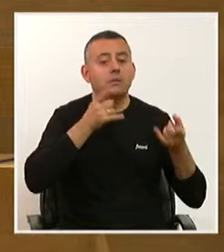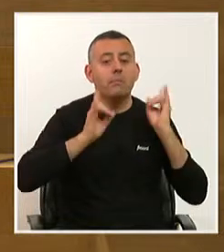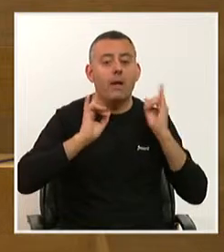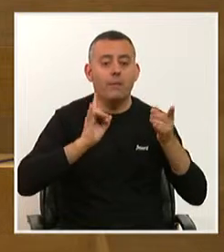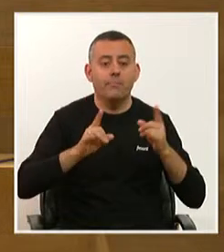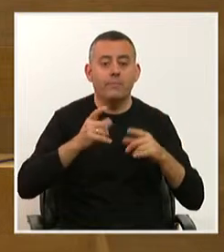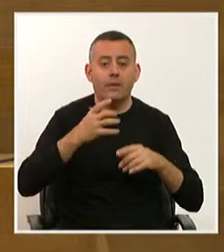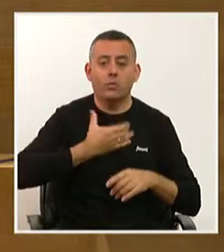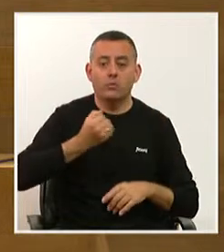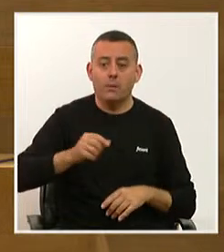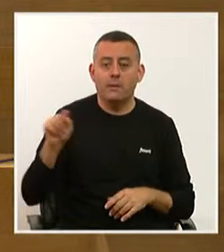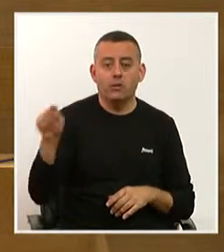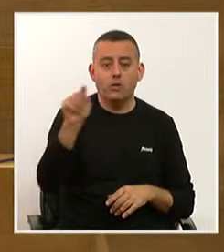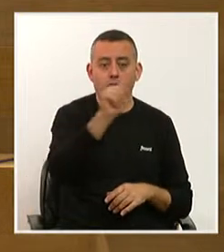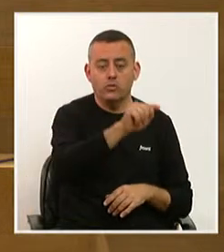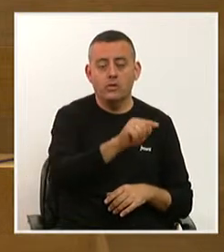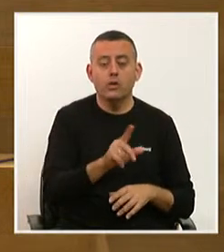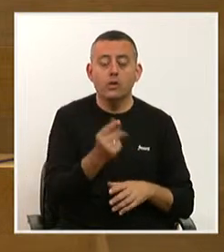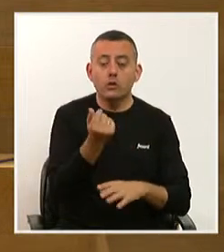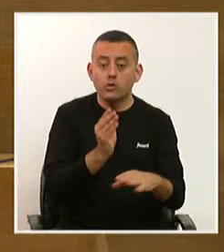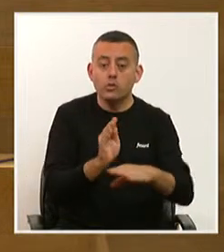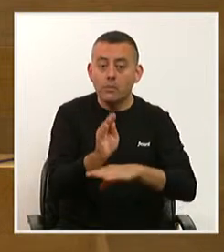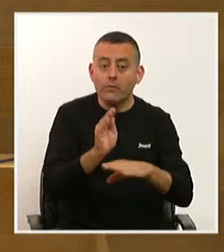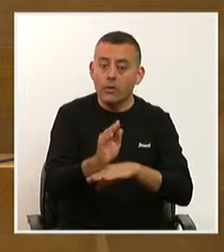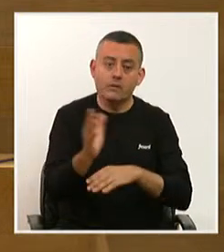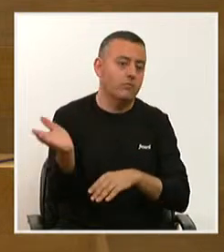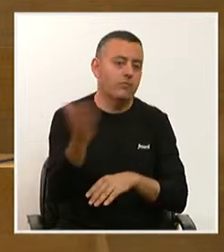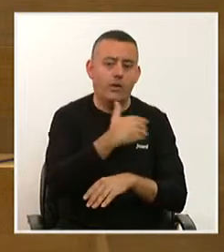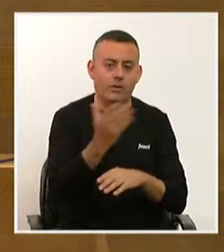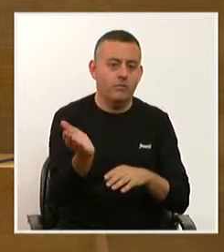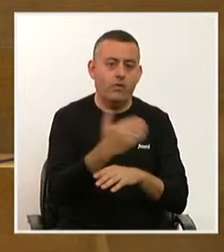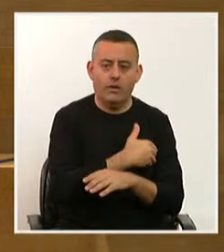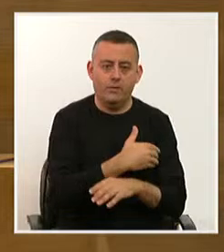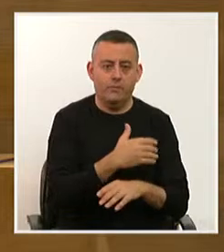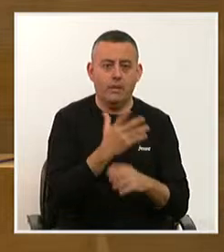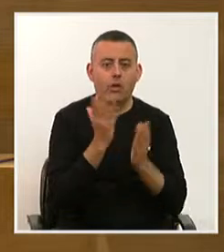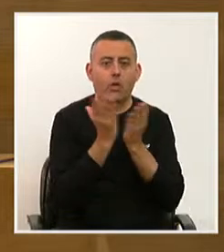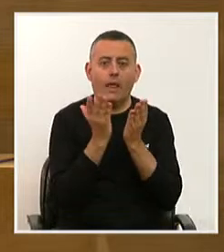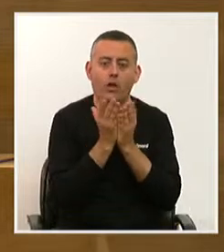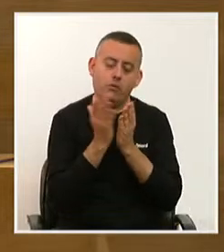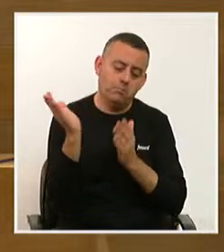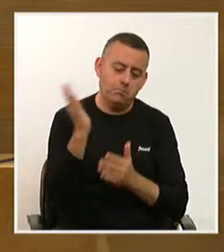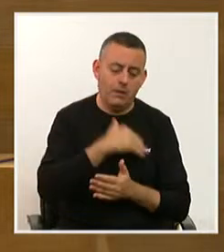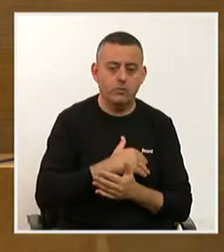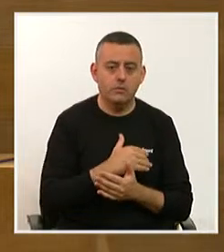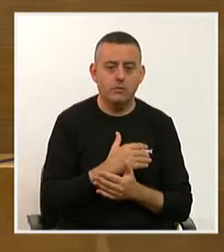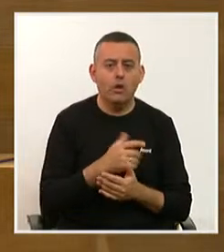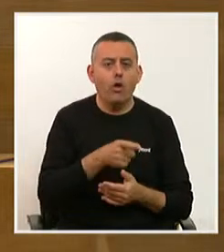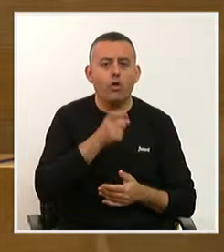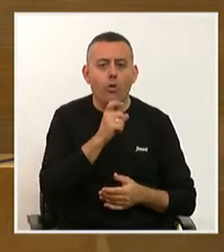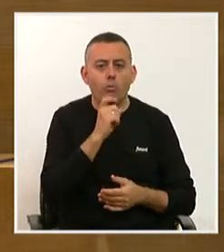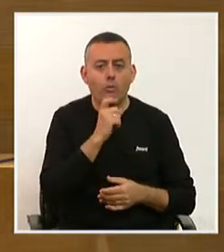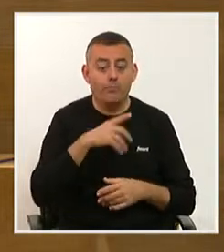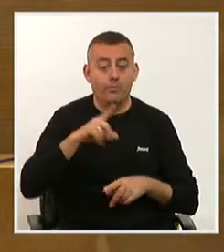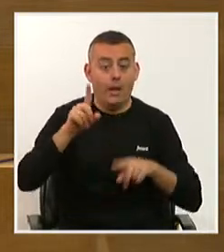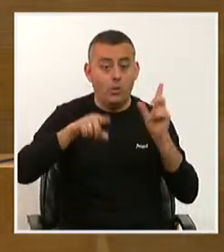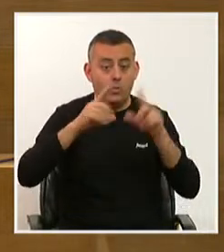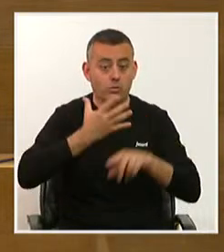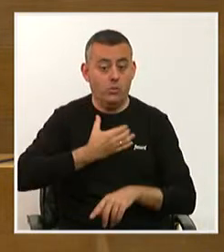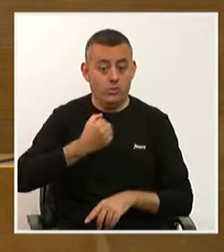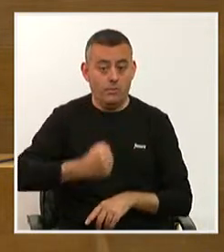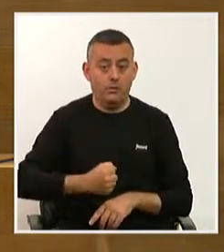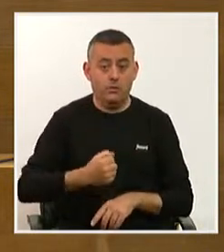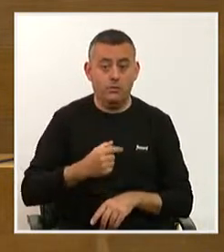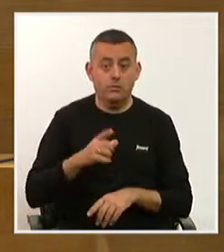subven eses yén es el moder algun aunt están envi cartes que la se